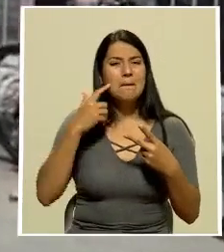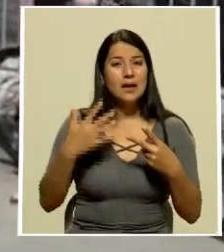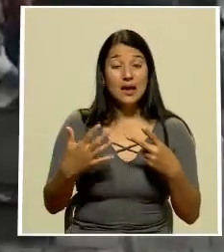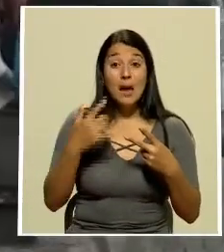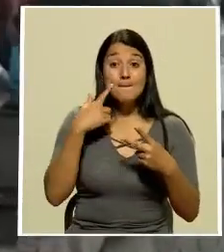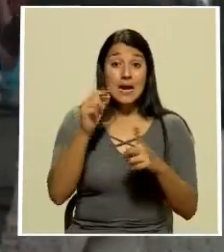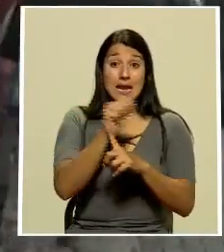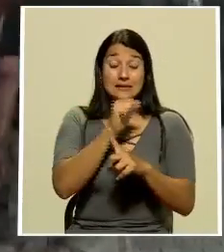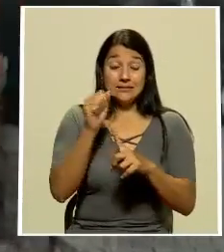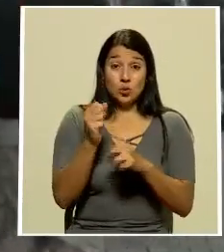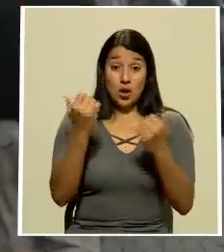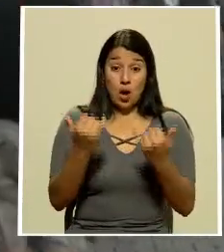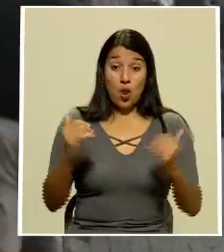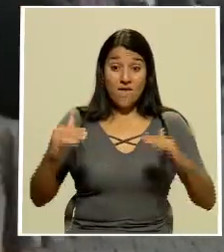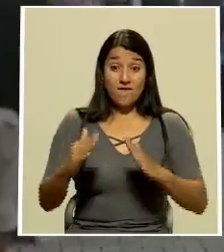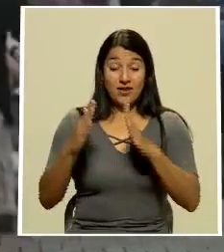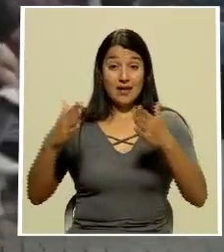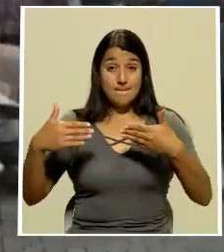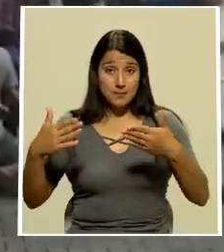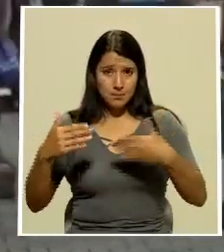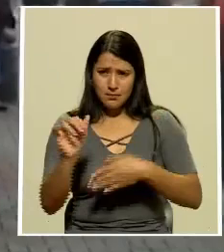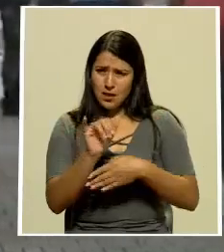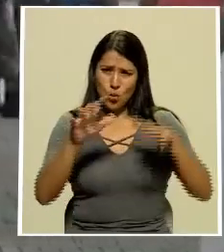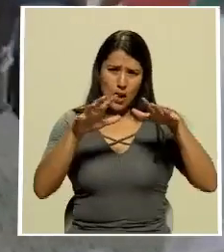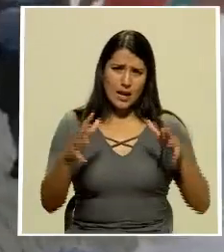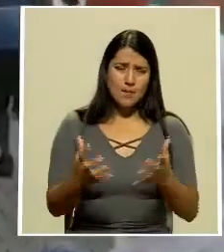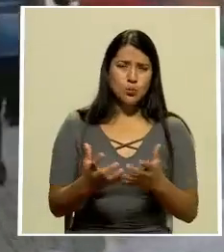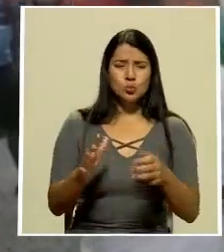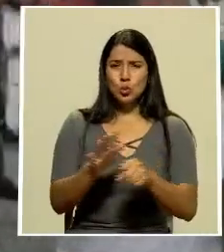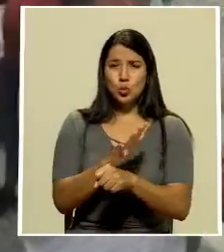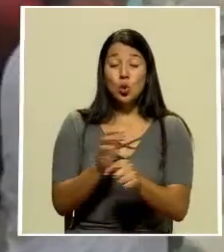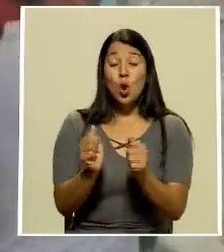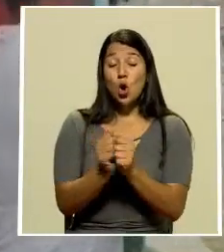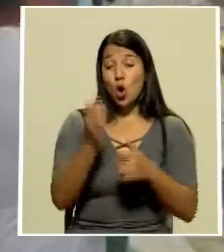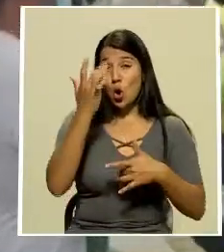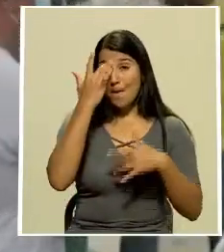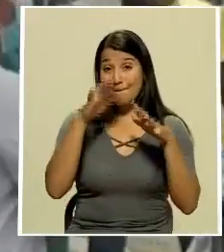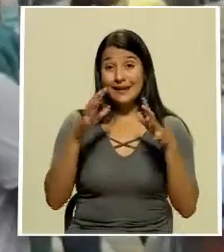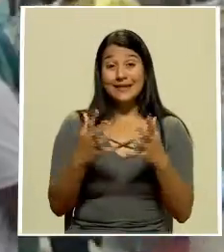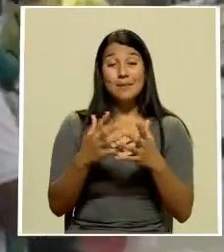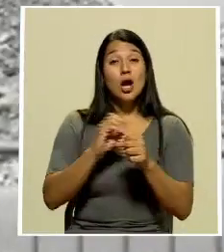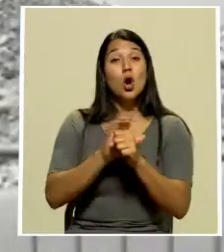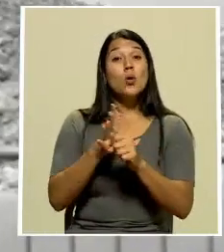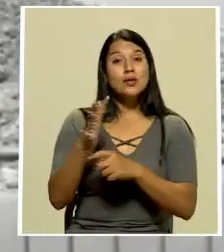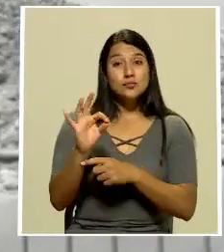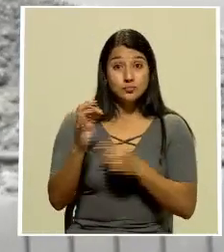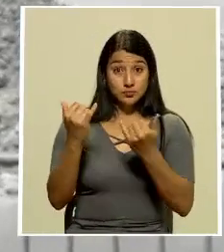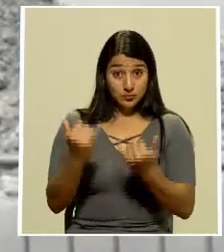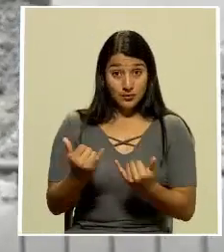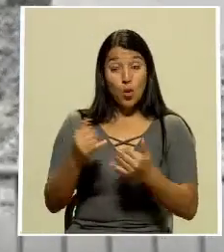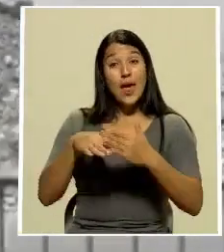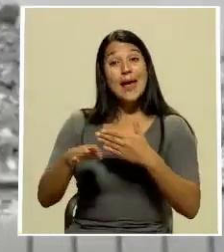que está pasando no solamente en nuestro país, sino el mundo entero con la pandemia del COVID-19. Se ha reforzado la vigilancia en